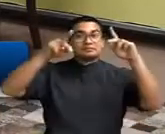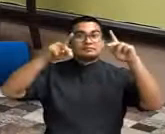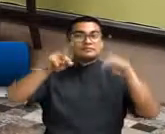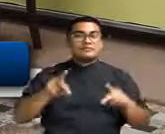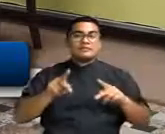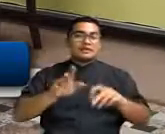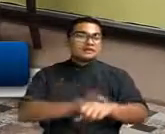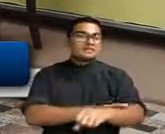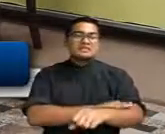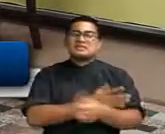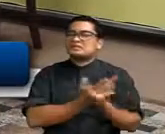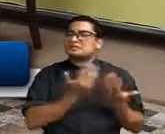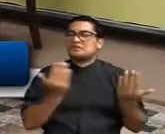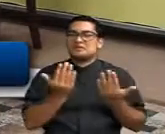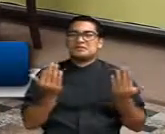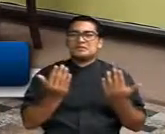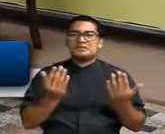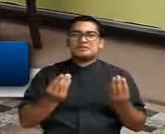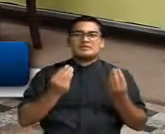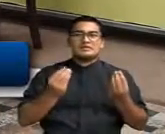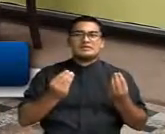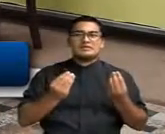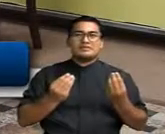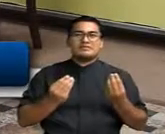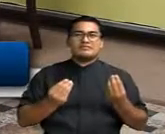con mucha energía,